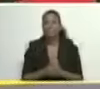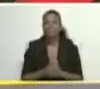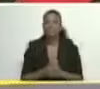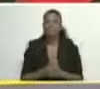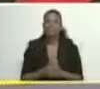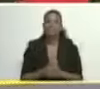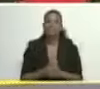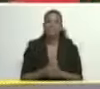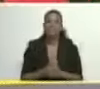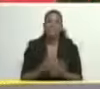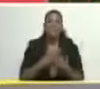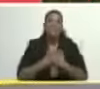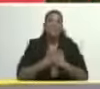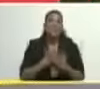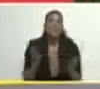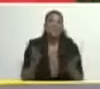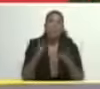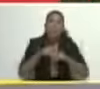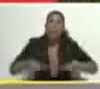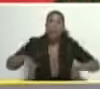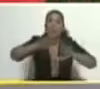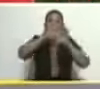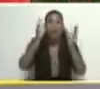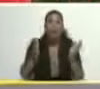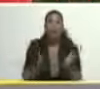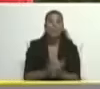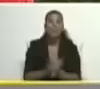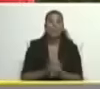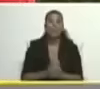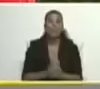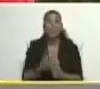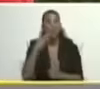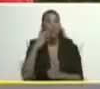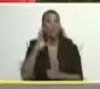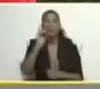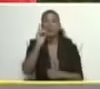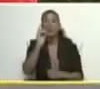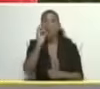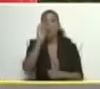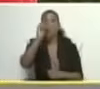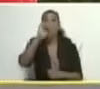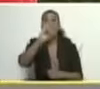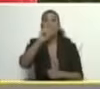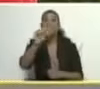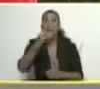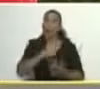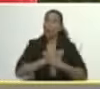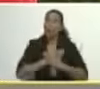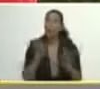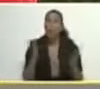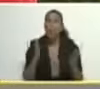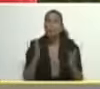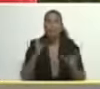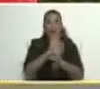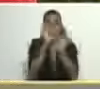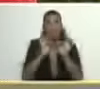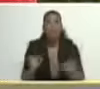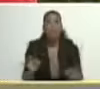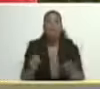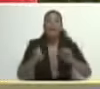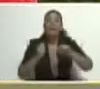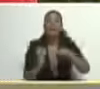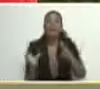En la solidaridad con el resto de la región. Dominica se complace ser parte del